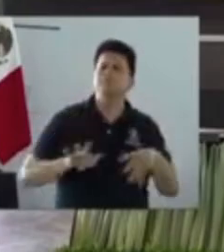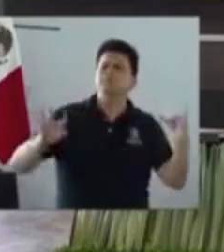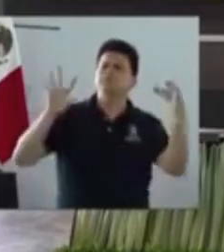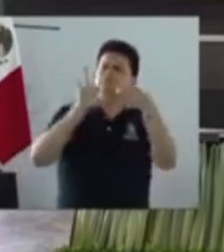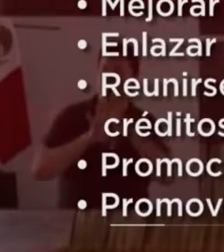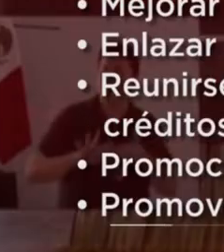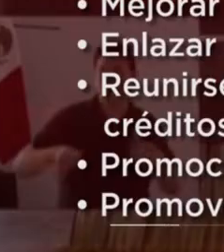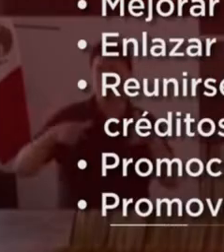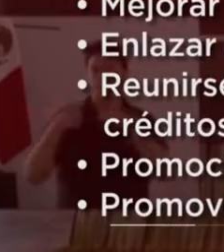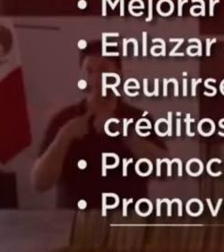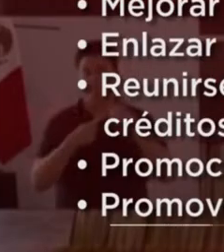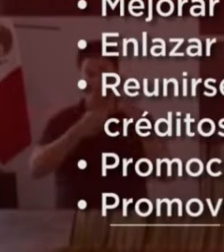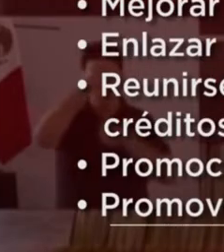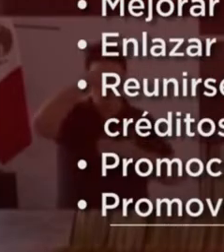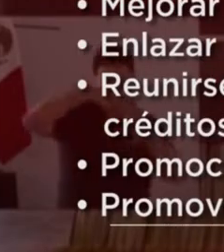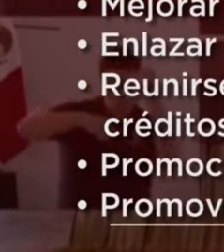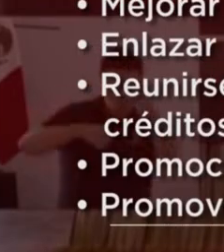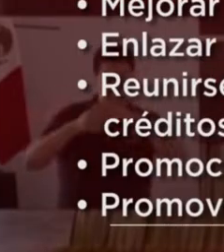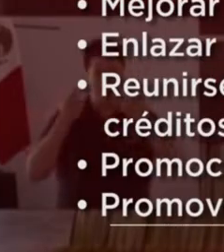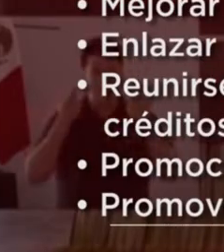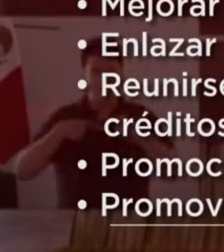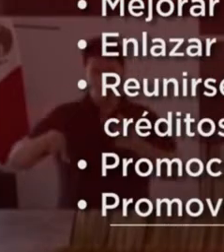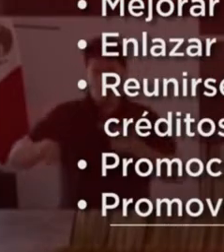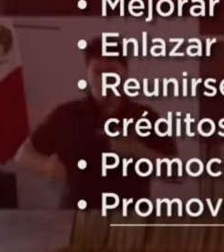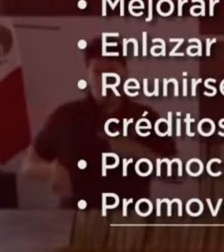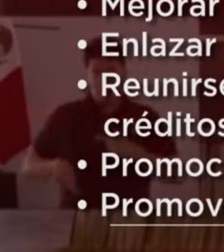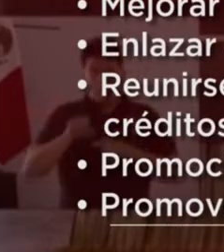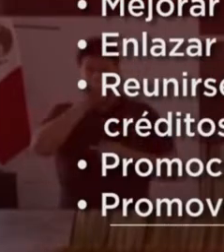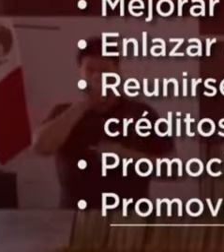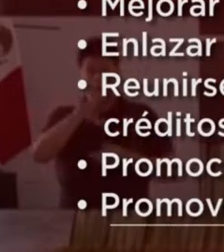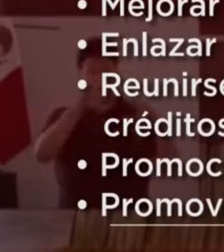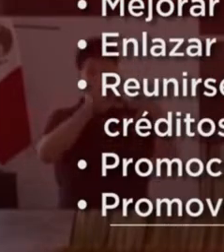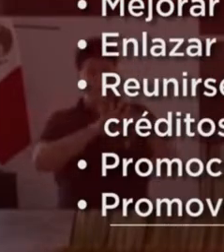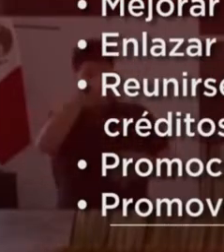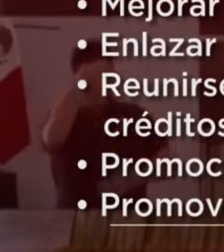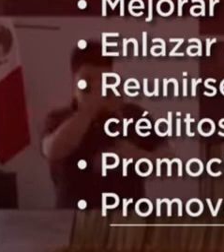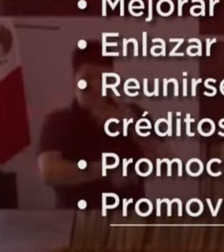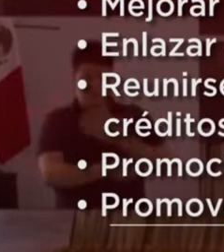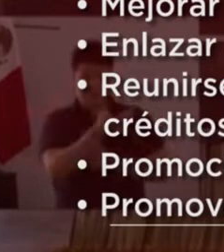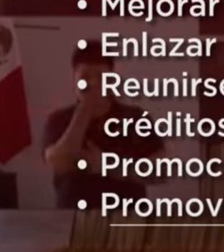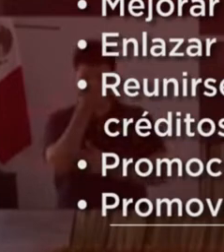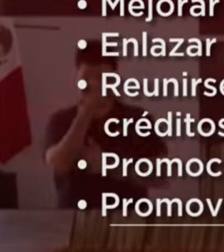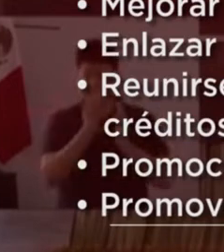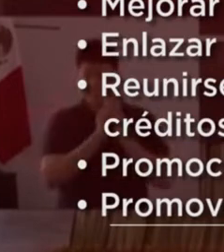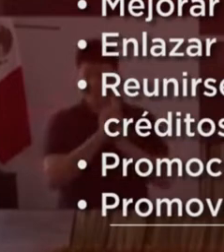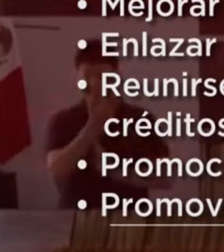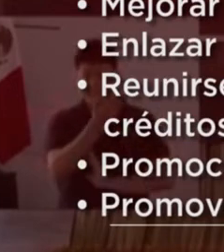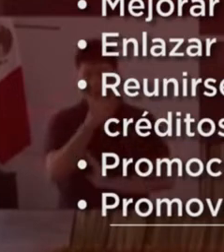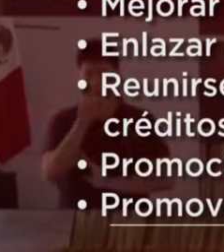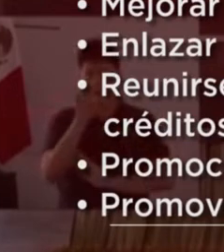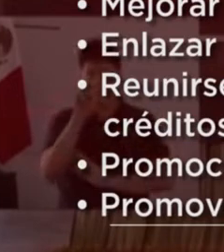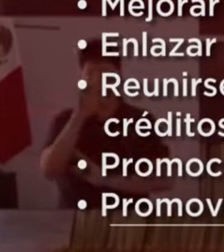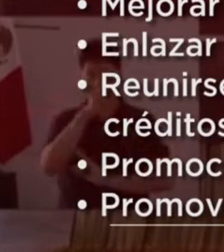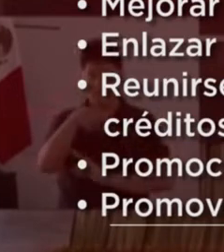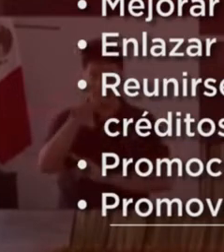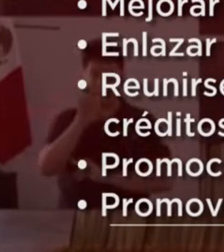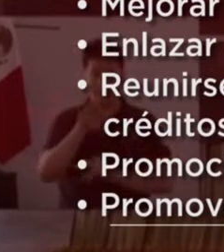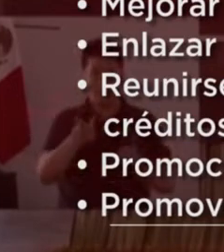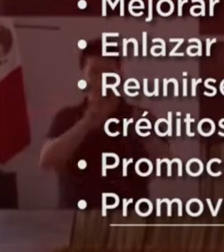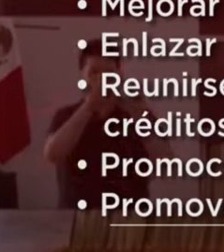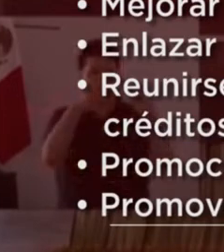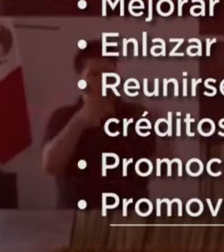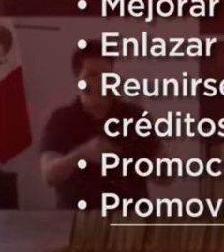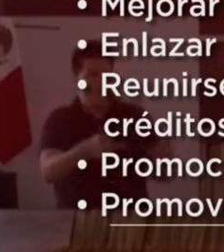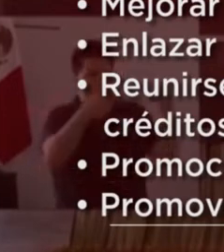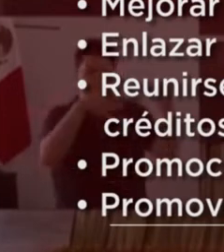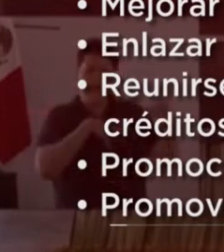siguientes: un sistema de inteligencia económica único, mejorar y simplificar la regulación en trámites,